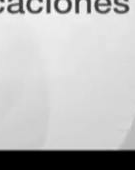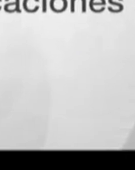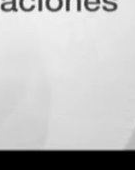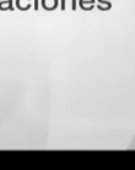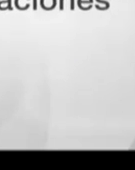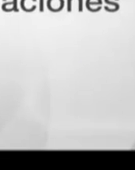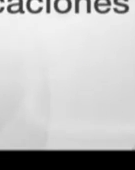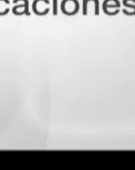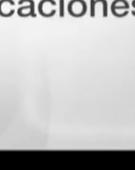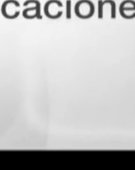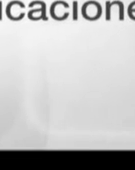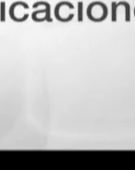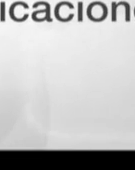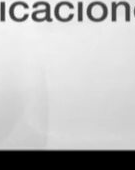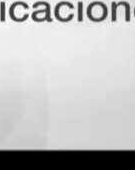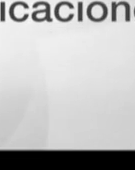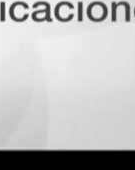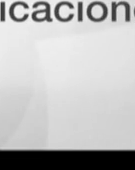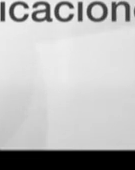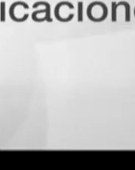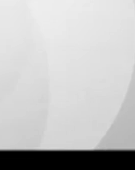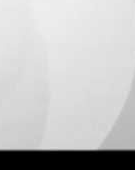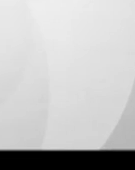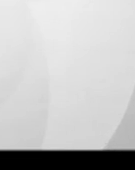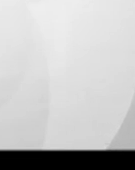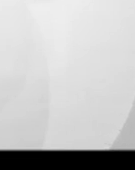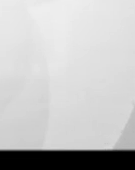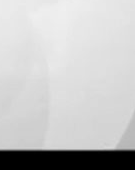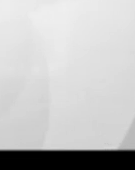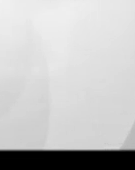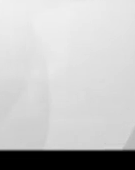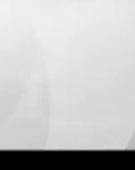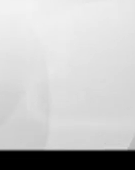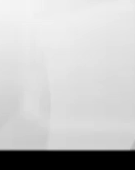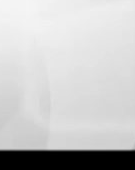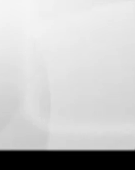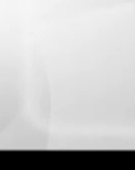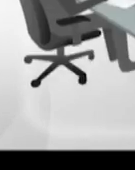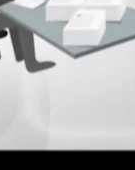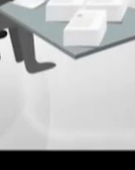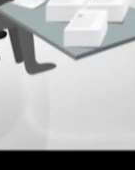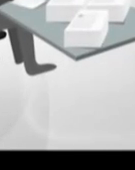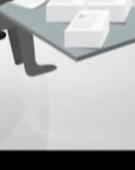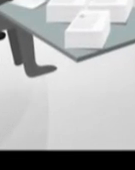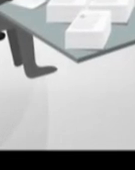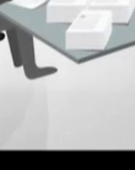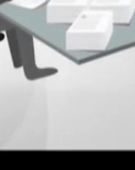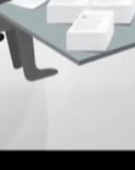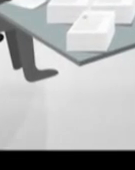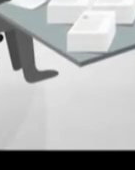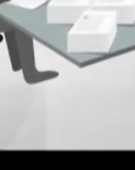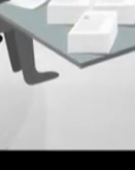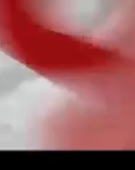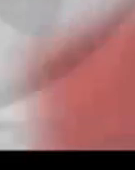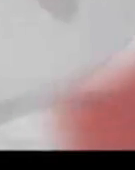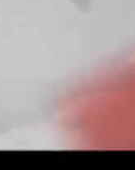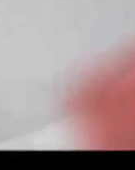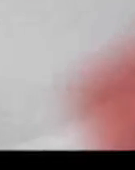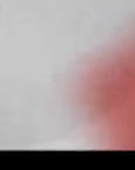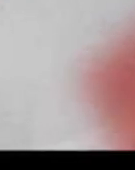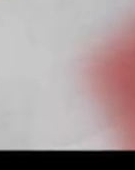organizado por la Autoridad de Telecomunicaciones, Arcotel, en una segunda etapa el Cordicom evalúa técnicamente los proyectos